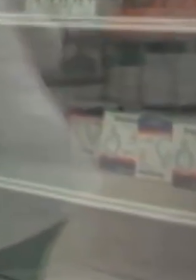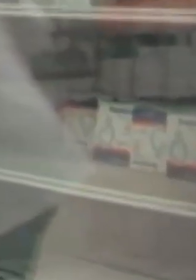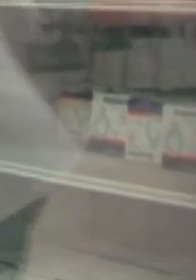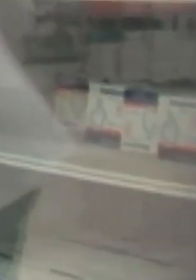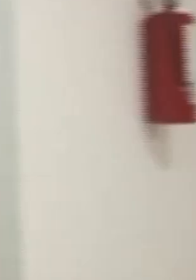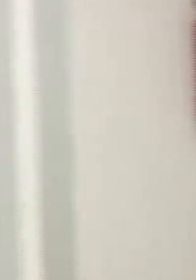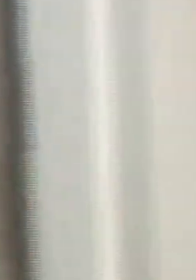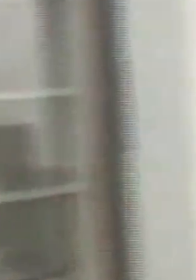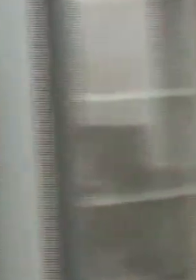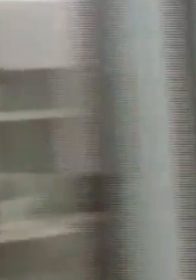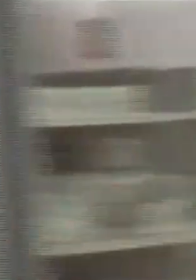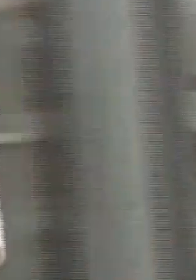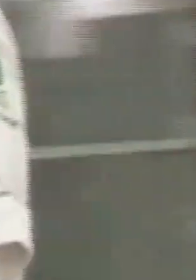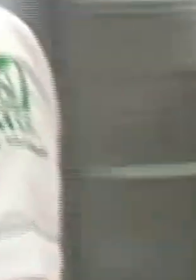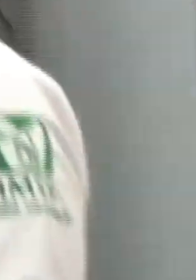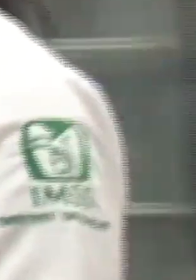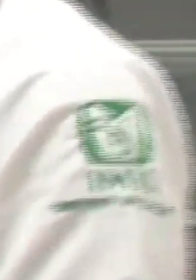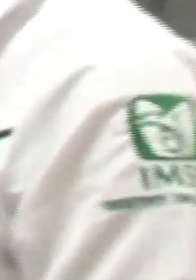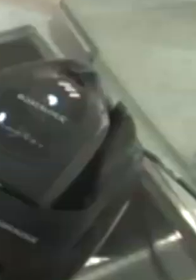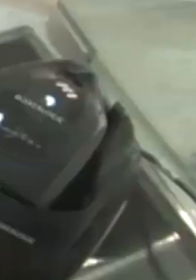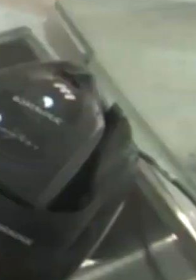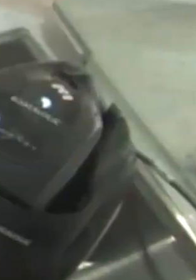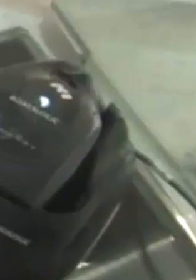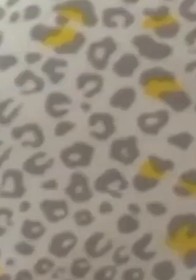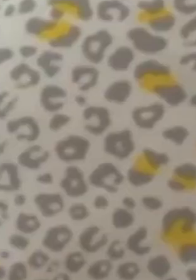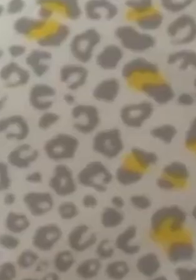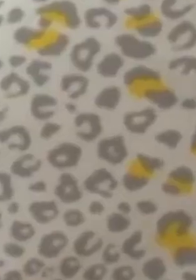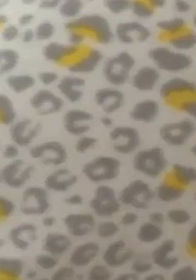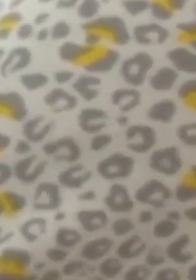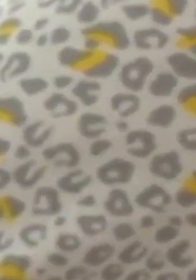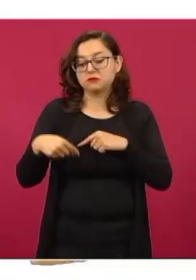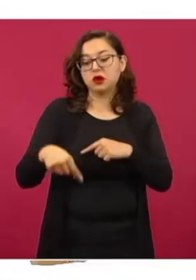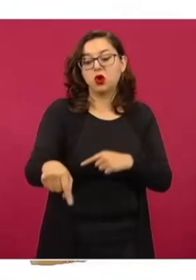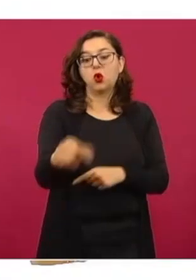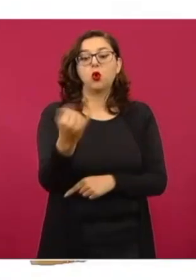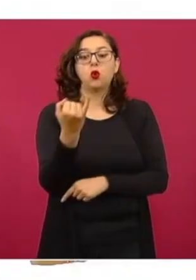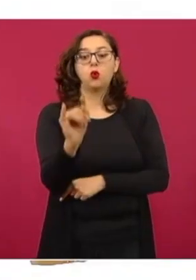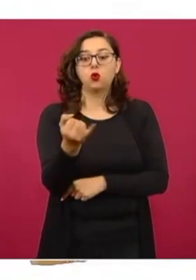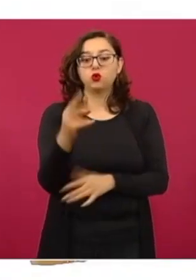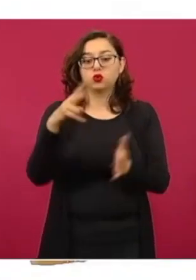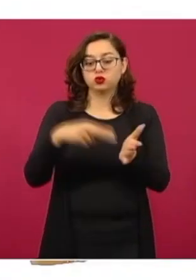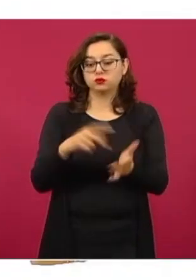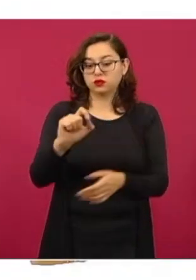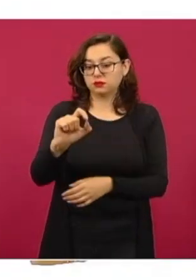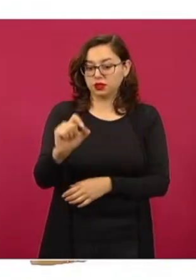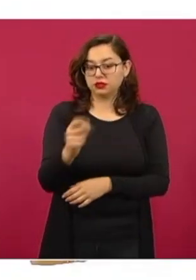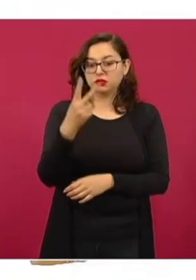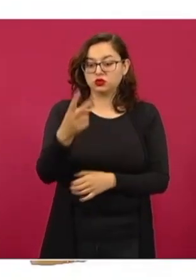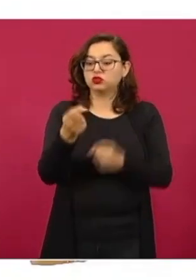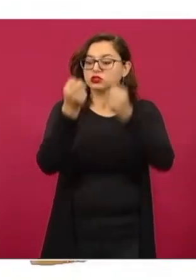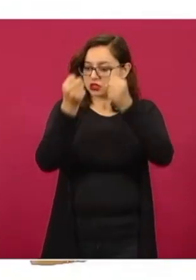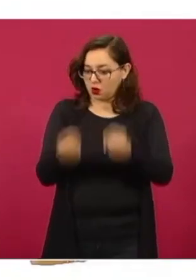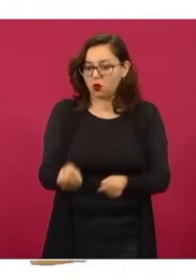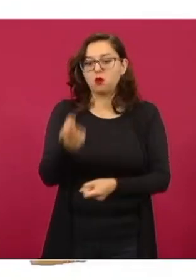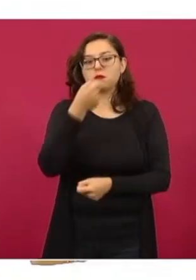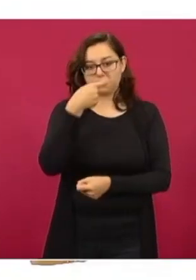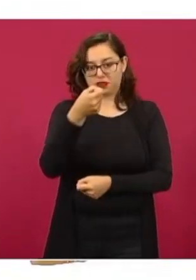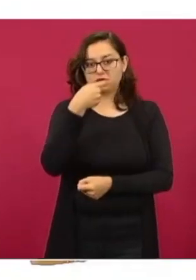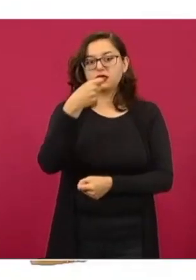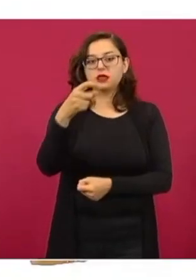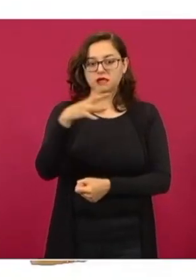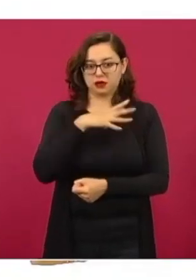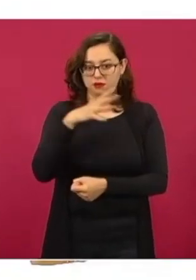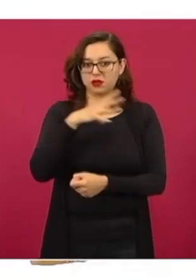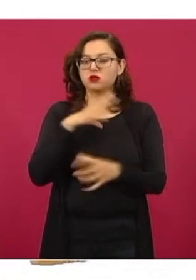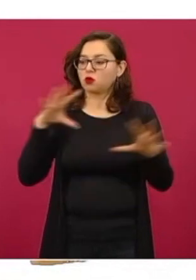288 mil 818 medicamentos y subrayó que gracias a la ayuda de la secretaría de la defensa la guardia